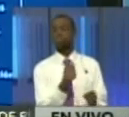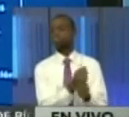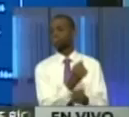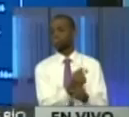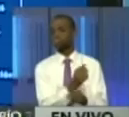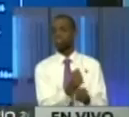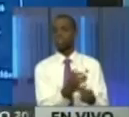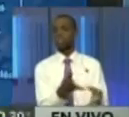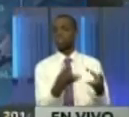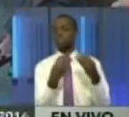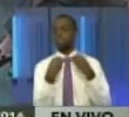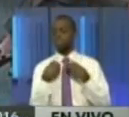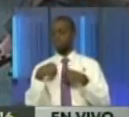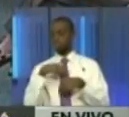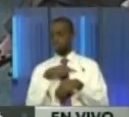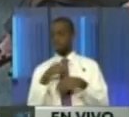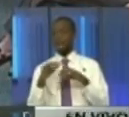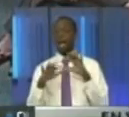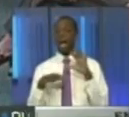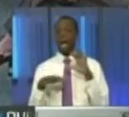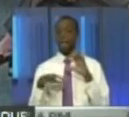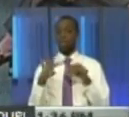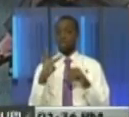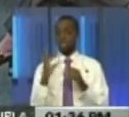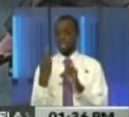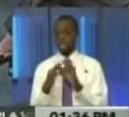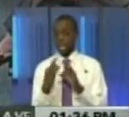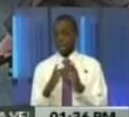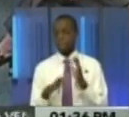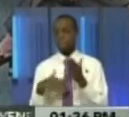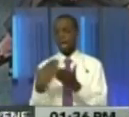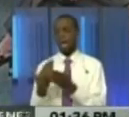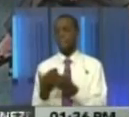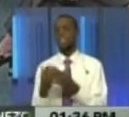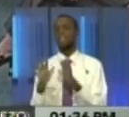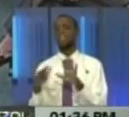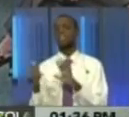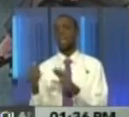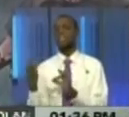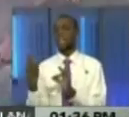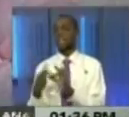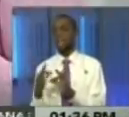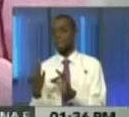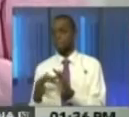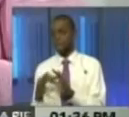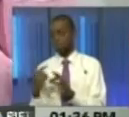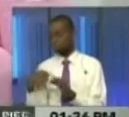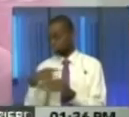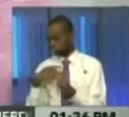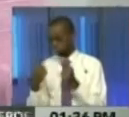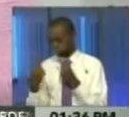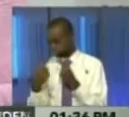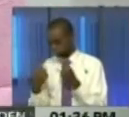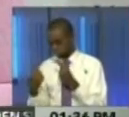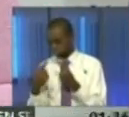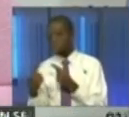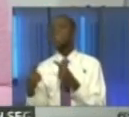3 días hábiles entre el 14 de septiembre y el 16 de septiembre para tomar la decisión si